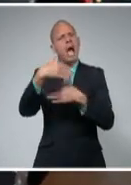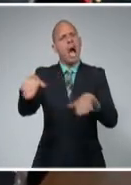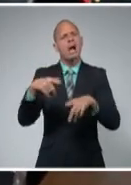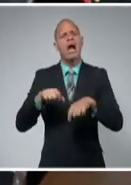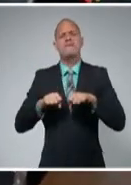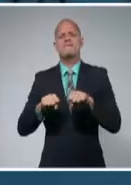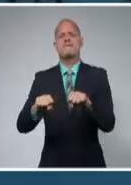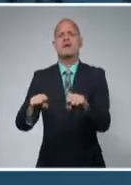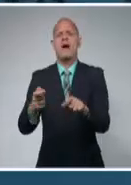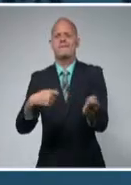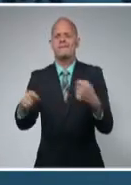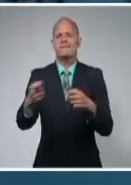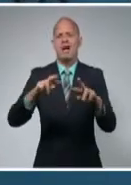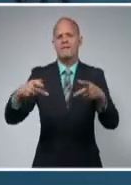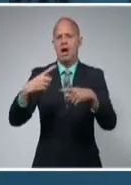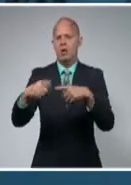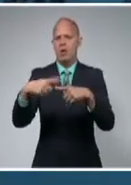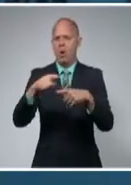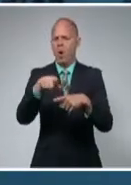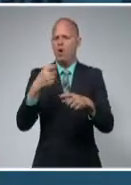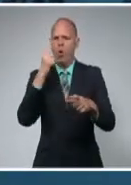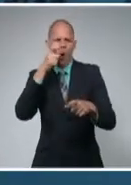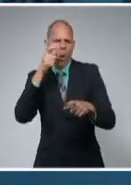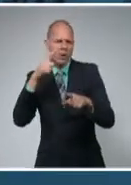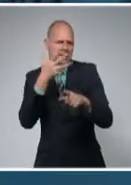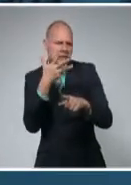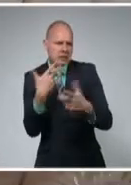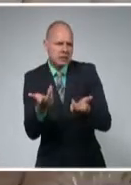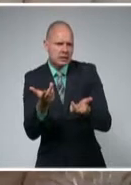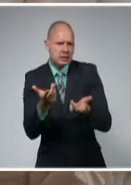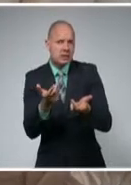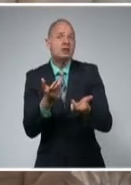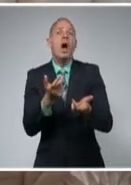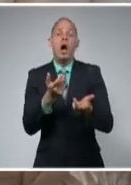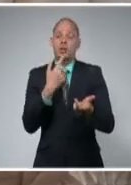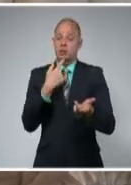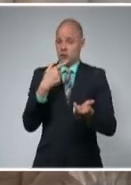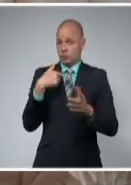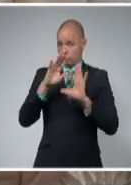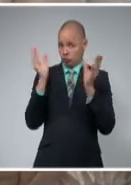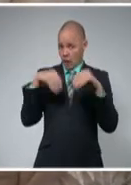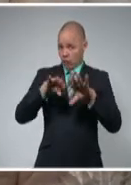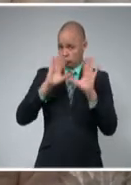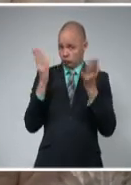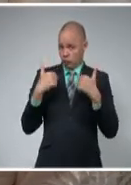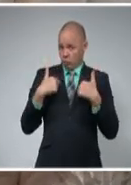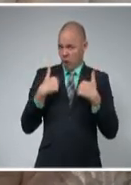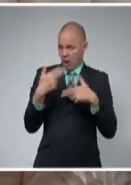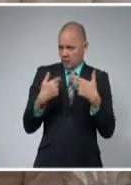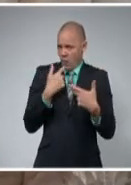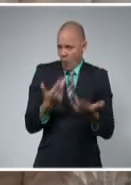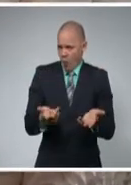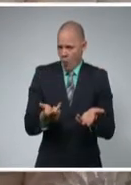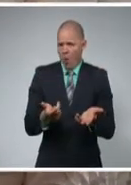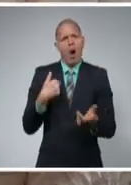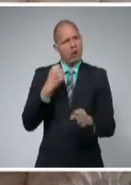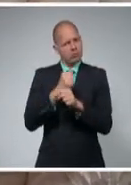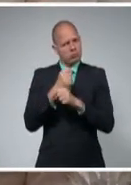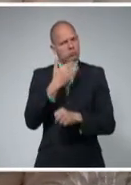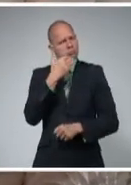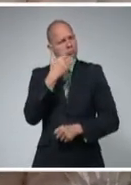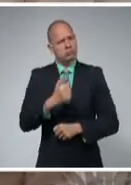osado, así es reconocido el periodismo de Elsa Ramos. Yo lo asumo como una profesión que debe